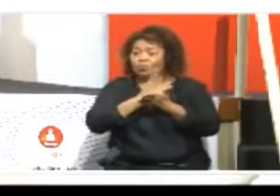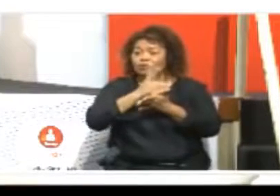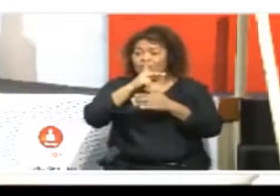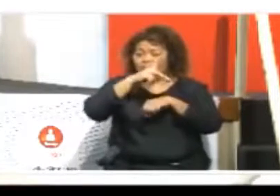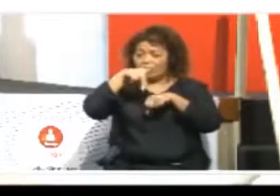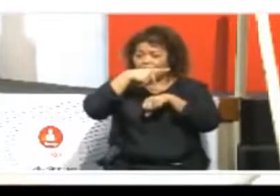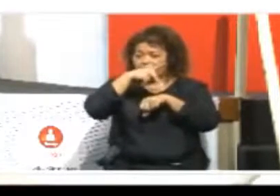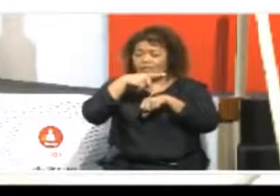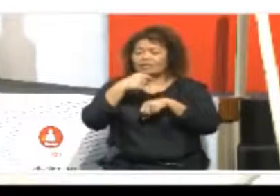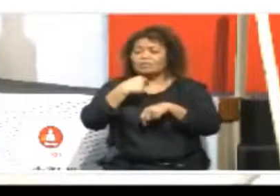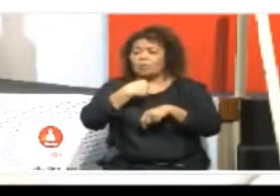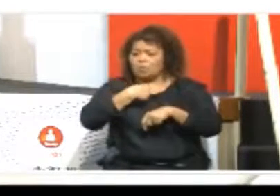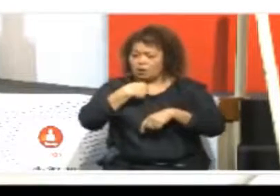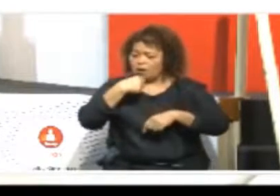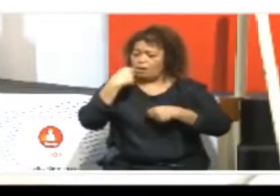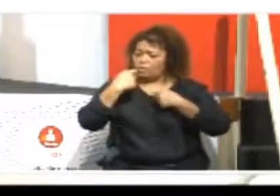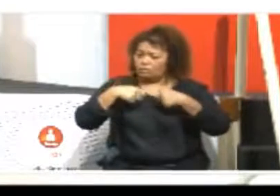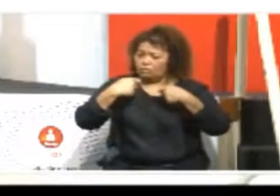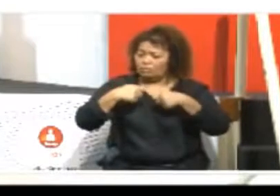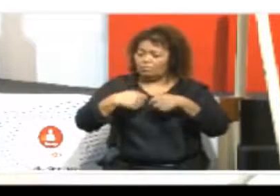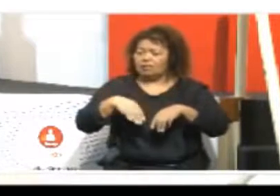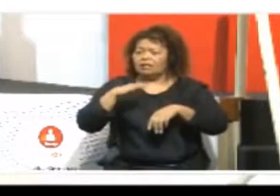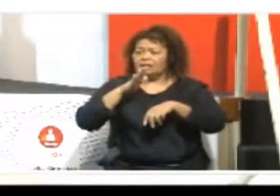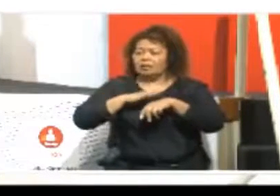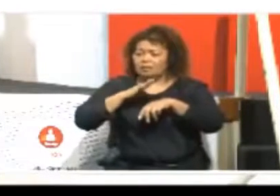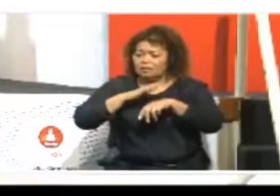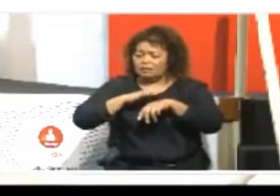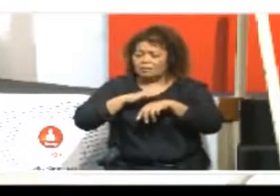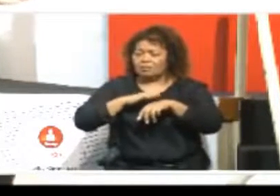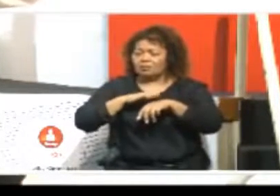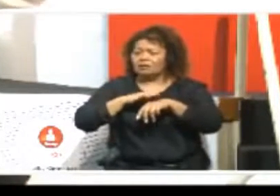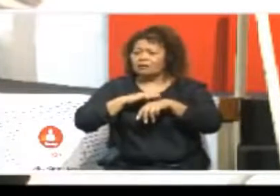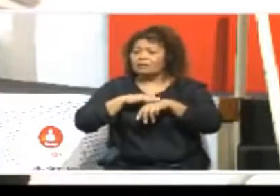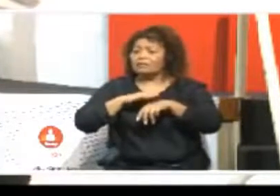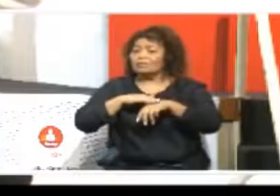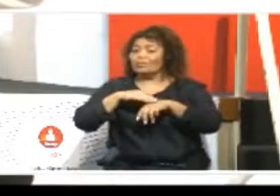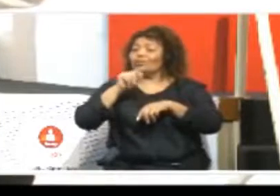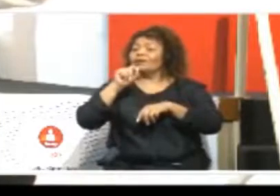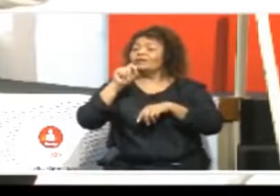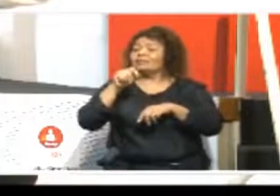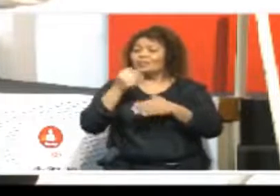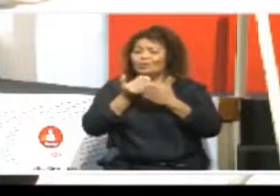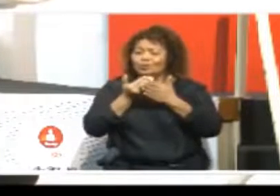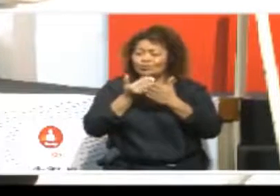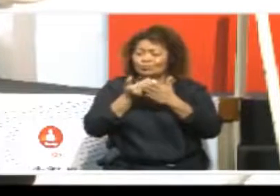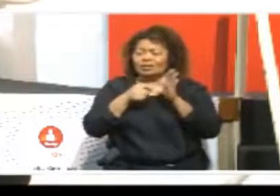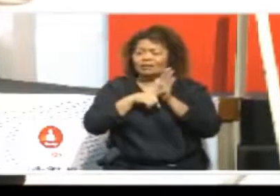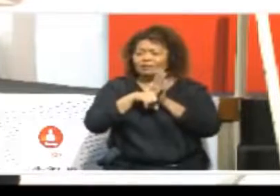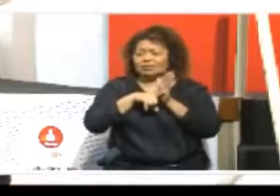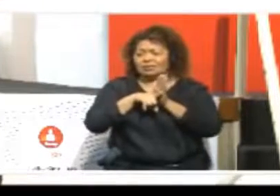Entonces, en términos de desarrollo de la capacidad del gobierno. Siguiente, por favor.